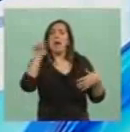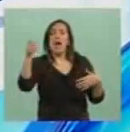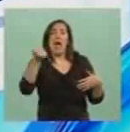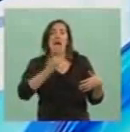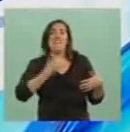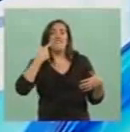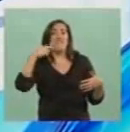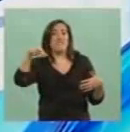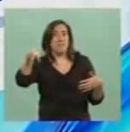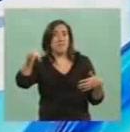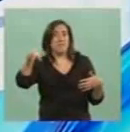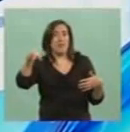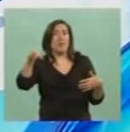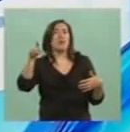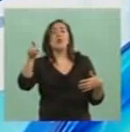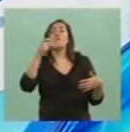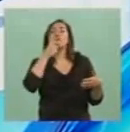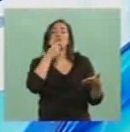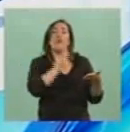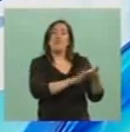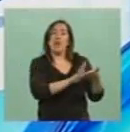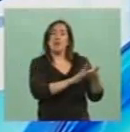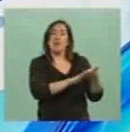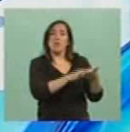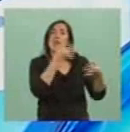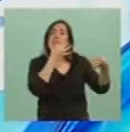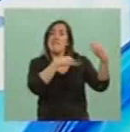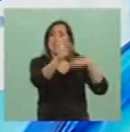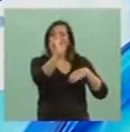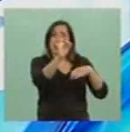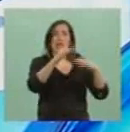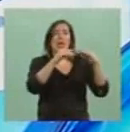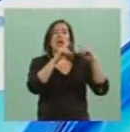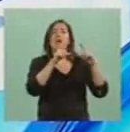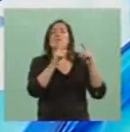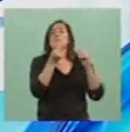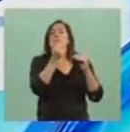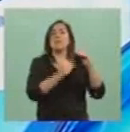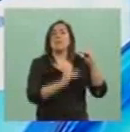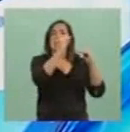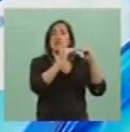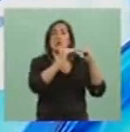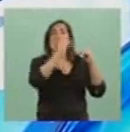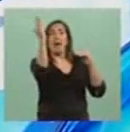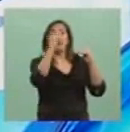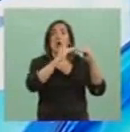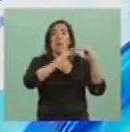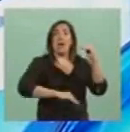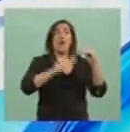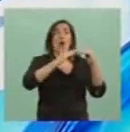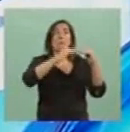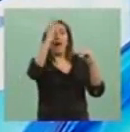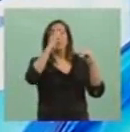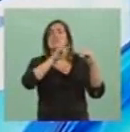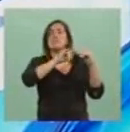una banda. Vos facturás por encima de la banda o por abajo de la banda, salta una alerta en la